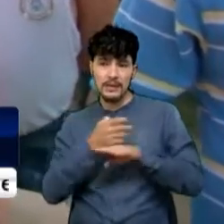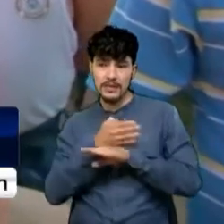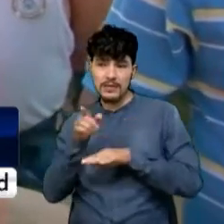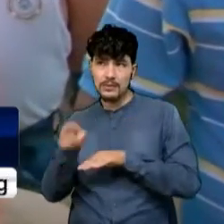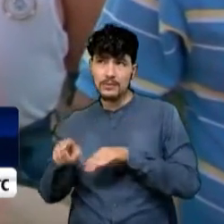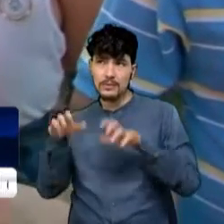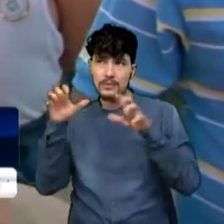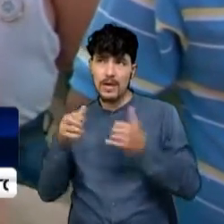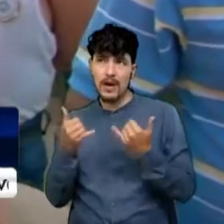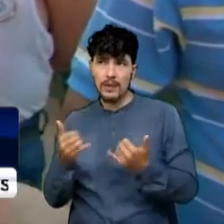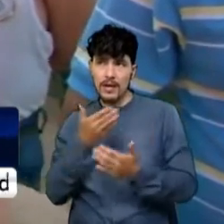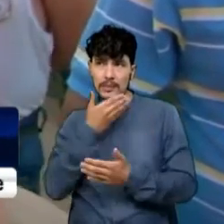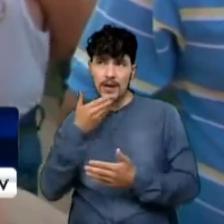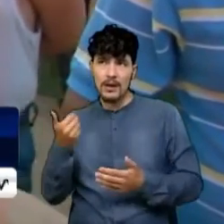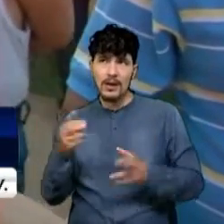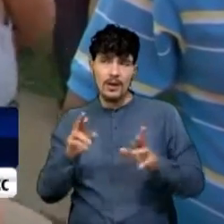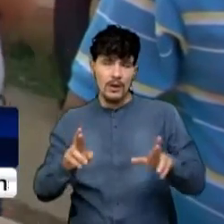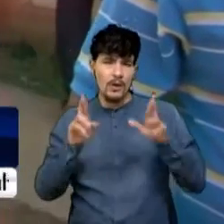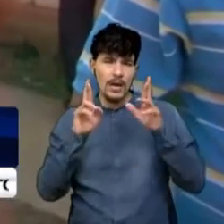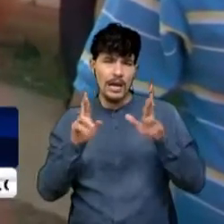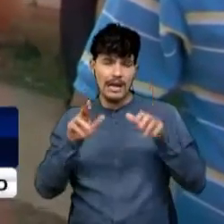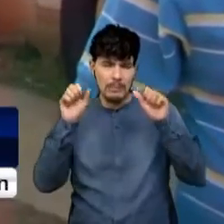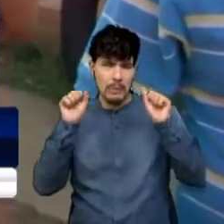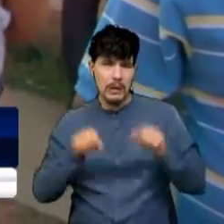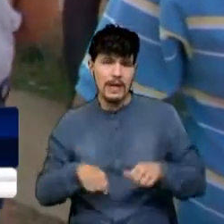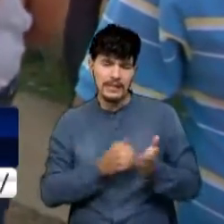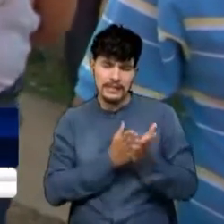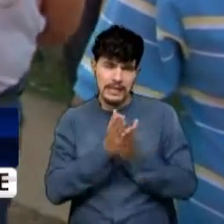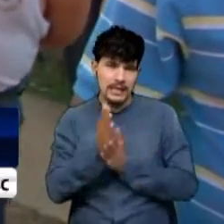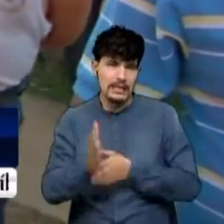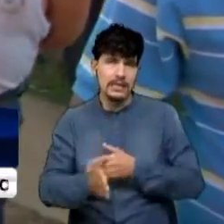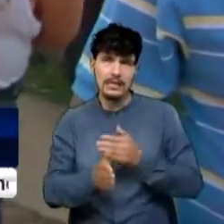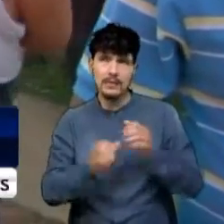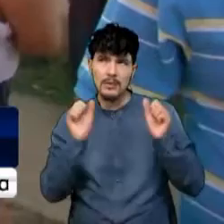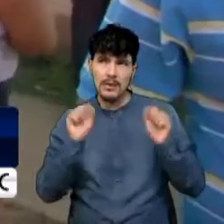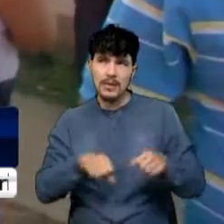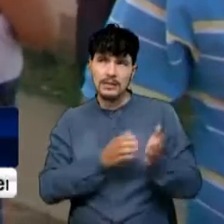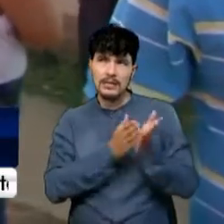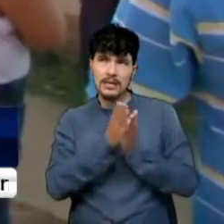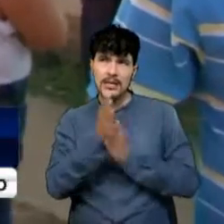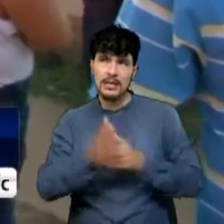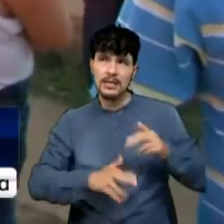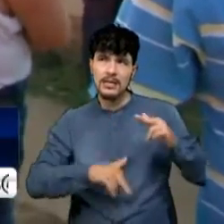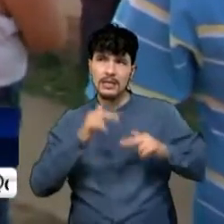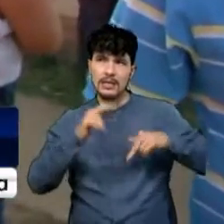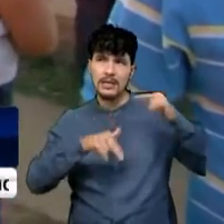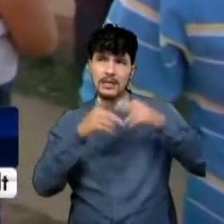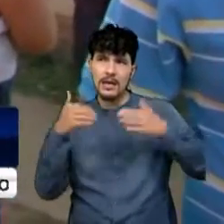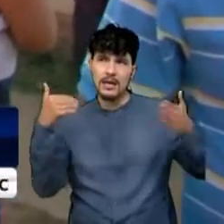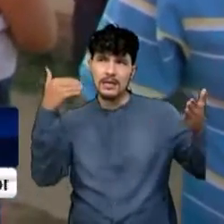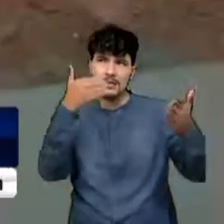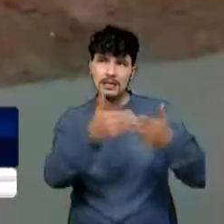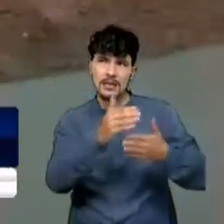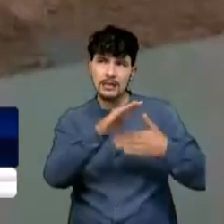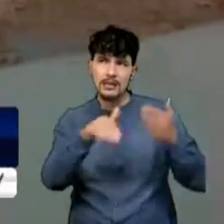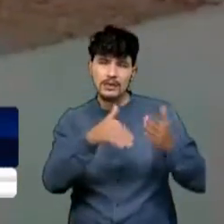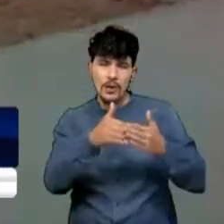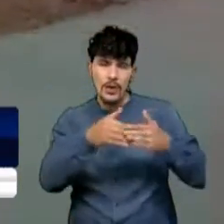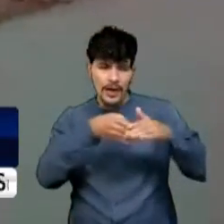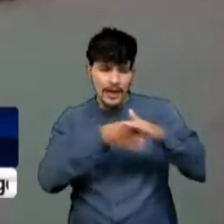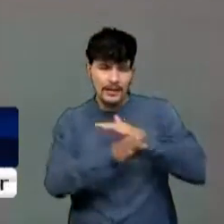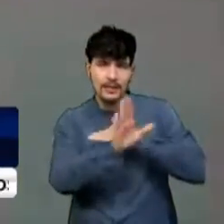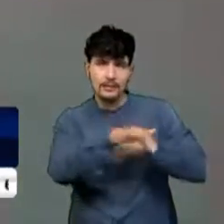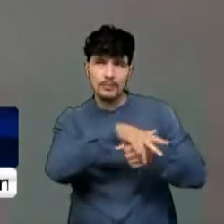arreglo, pues ha mejorado. Entonces, así que ojalá se pudiera para seguir continuando hasta la llegada, hasta toda la entrada del barrio.